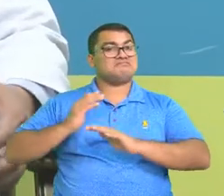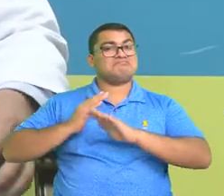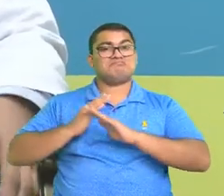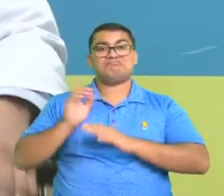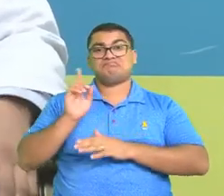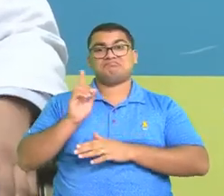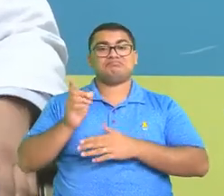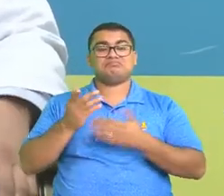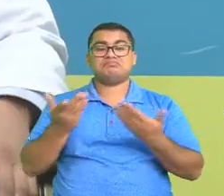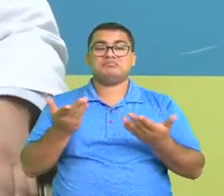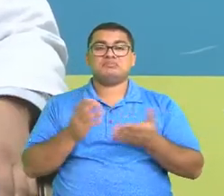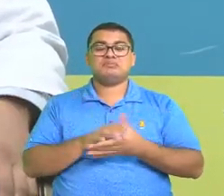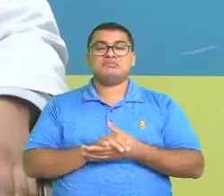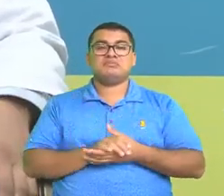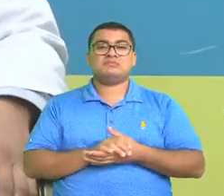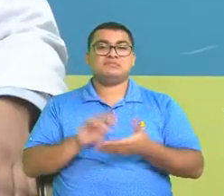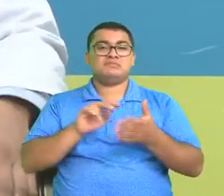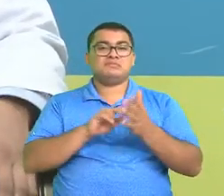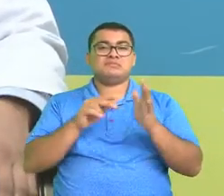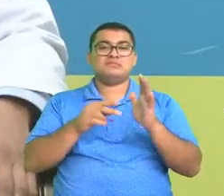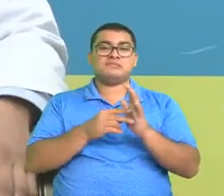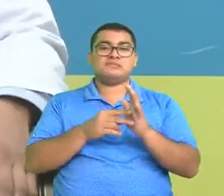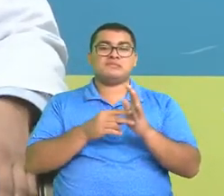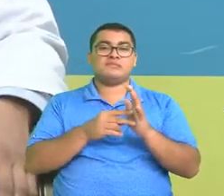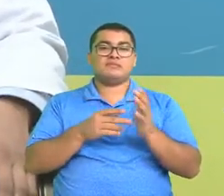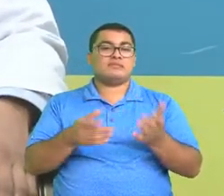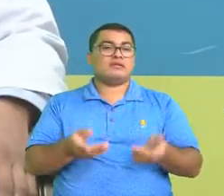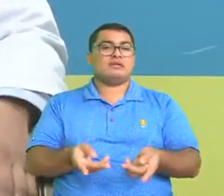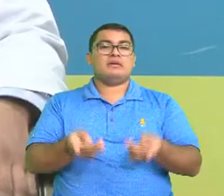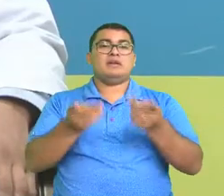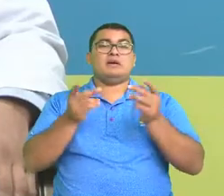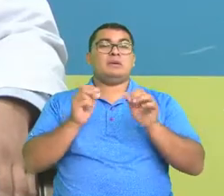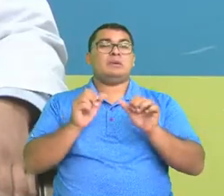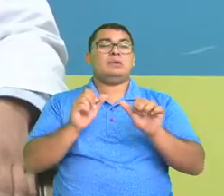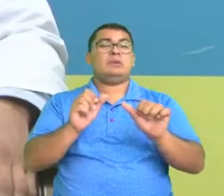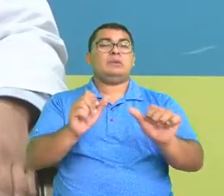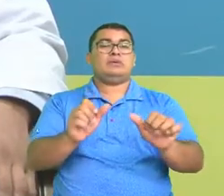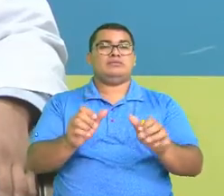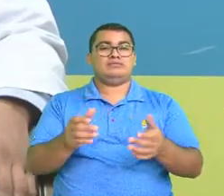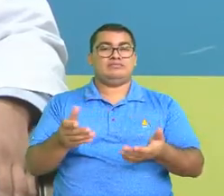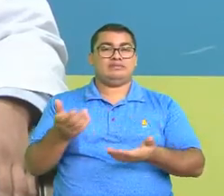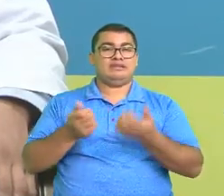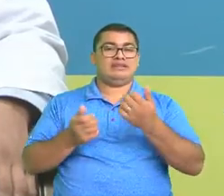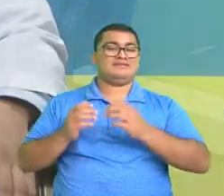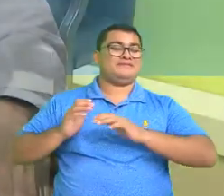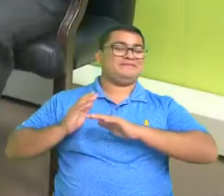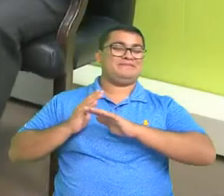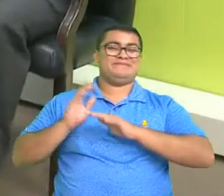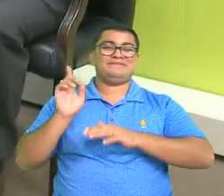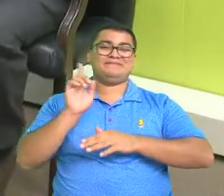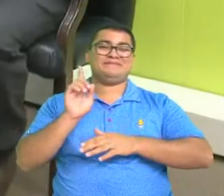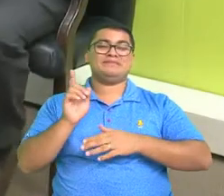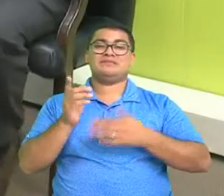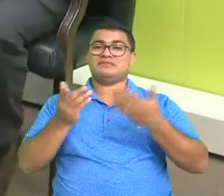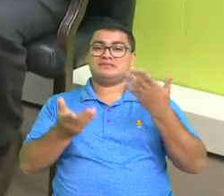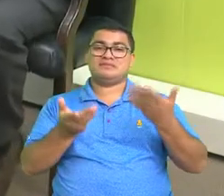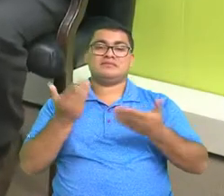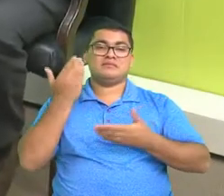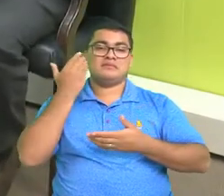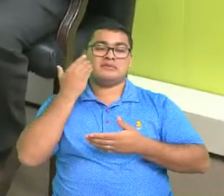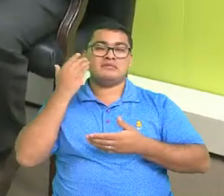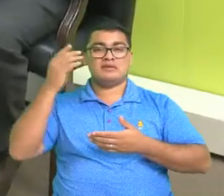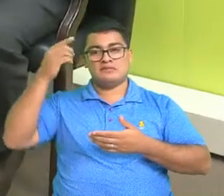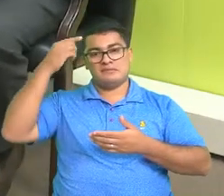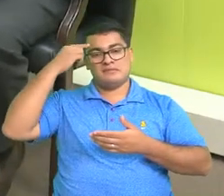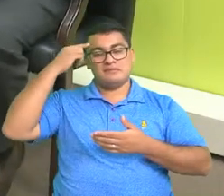no necesariamente significa de que el resto de nuestra vida va a ser Sí. intolerante a la lactosa, que a veces creen que las mamás que,